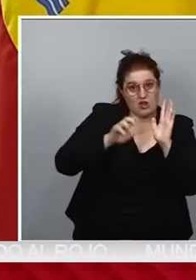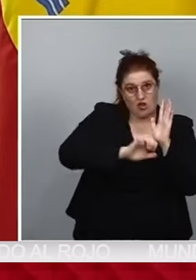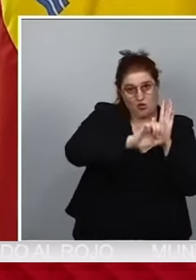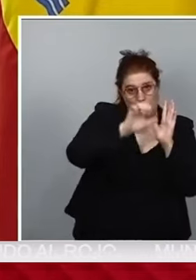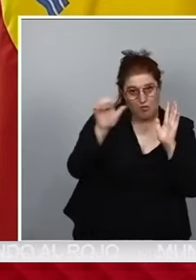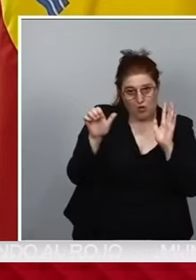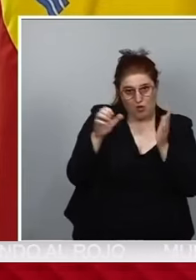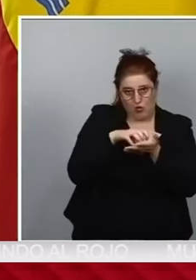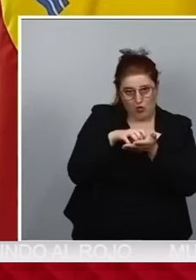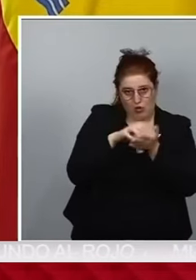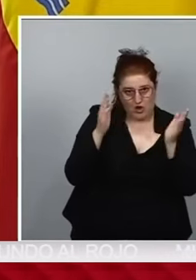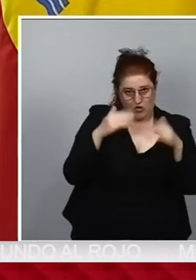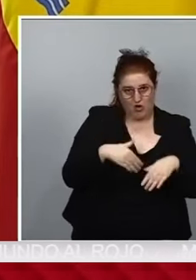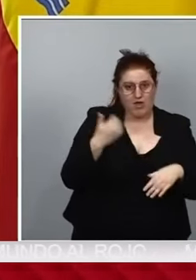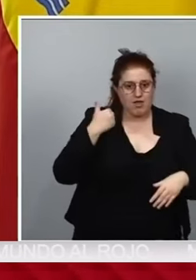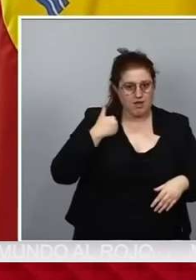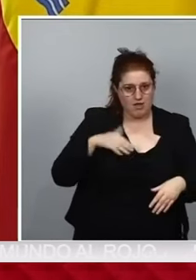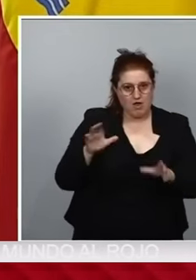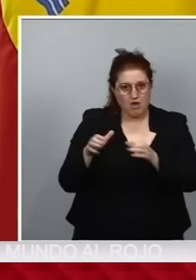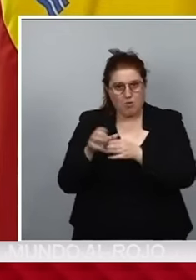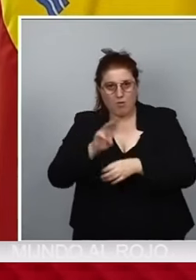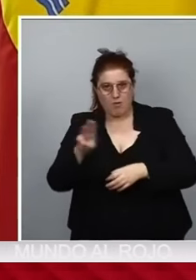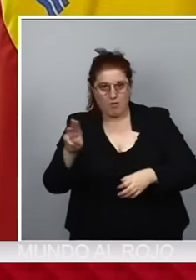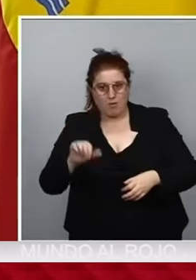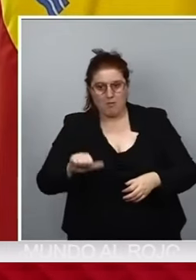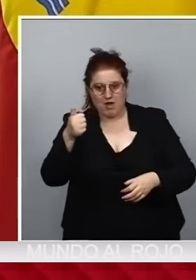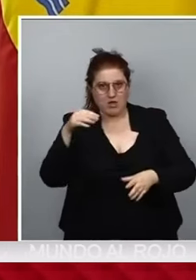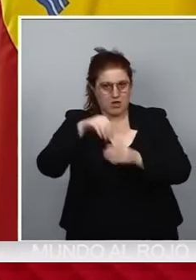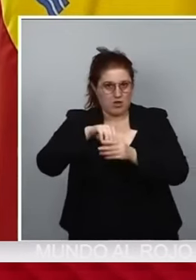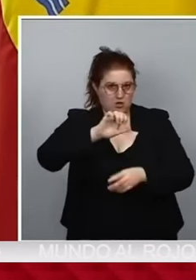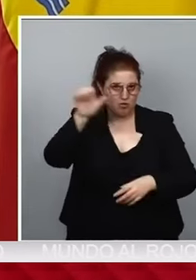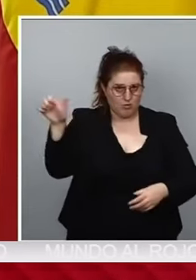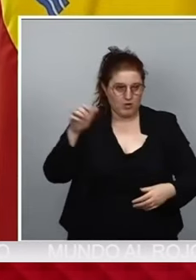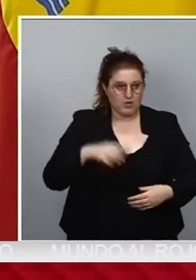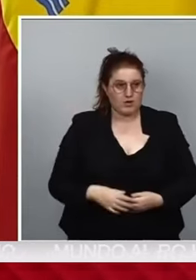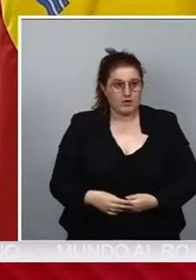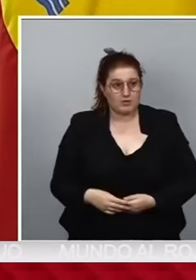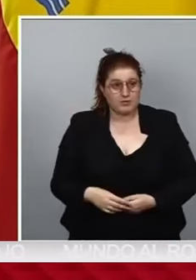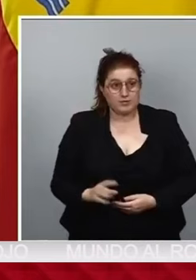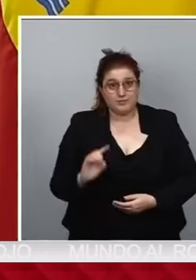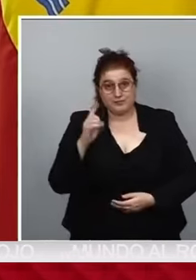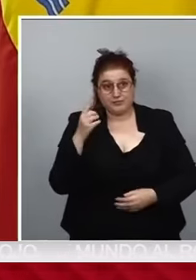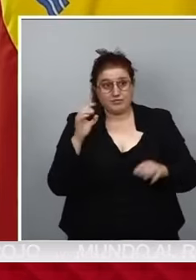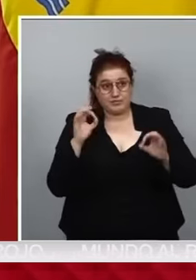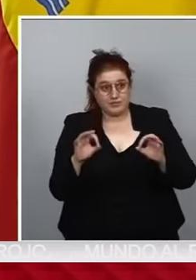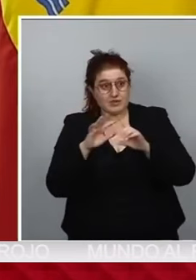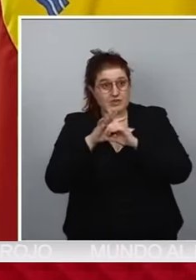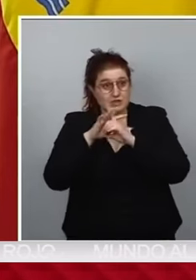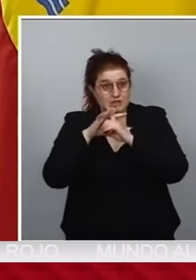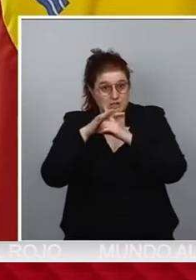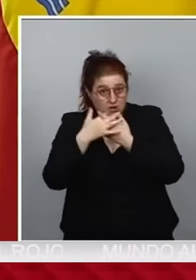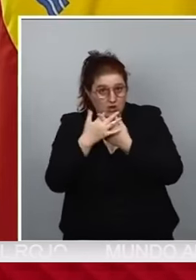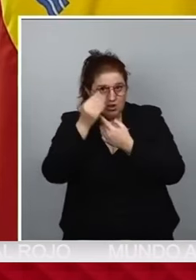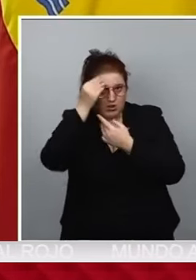y que ya fue aprobado por el partido popular también en Europa esto lo primero y este es el Marco que me parece